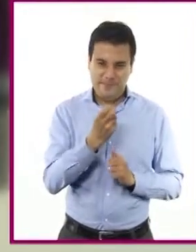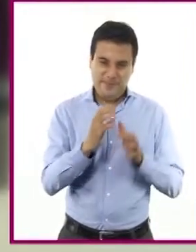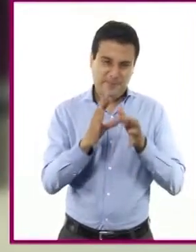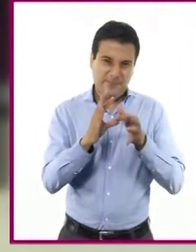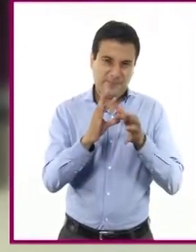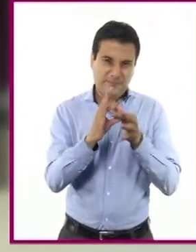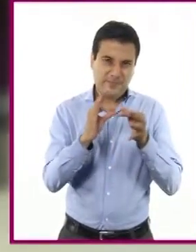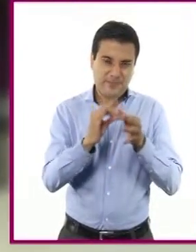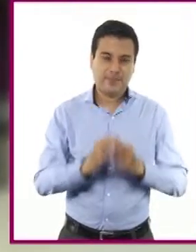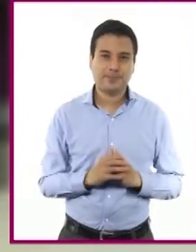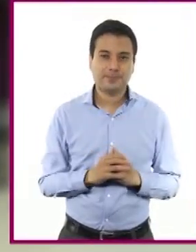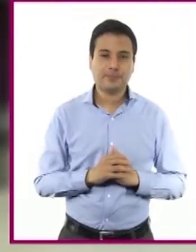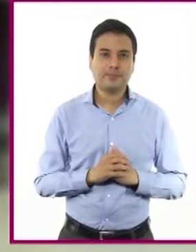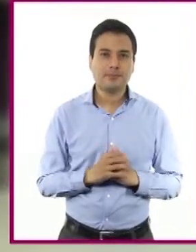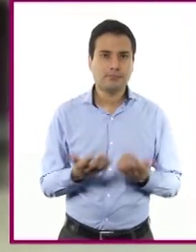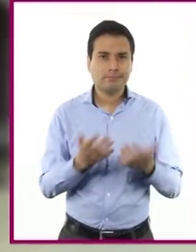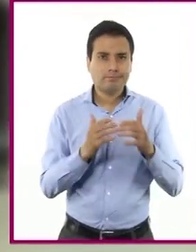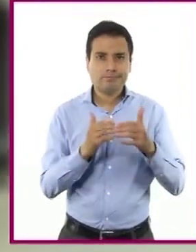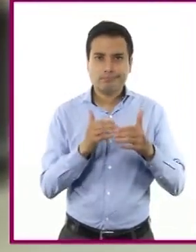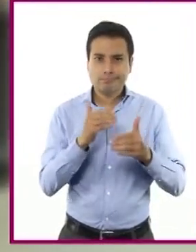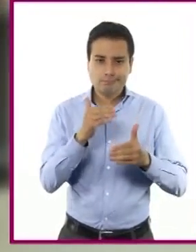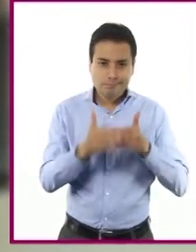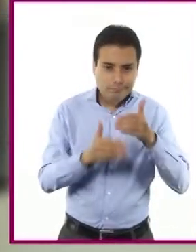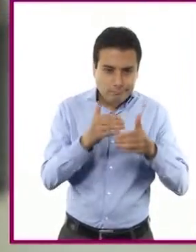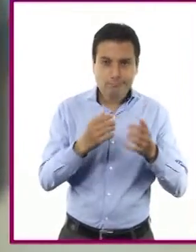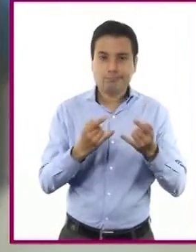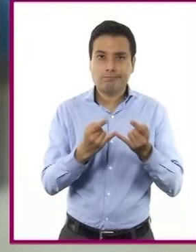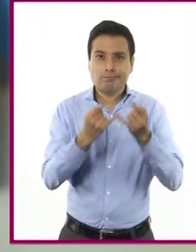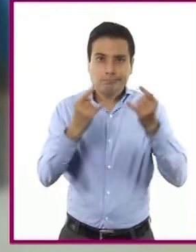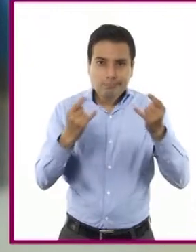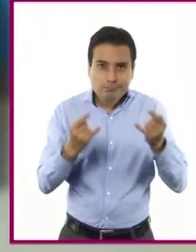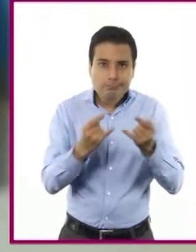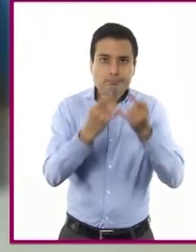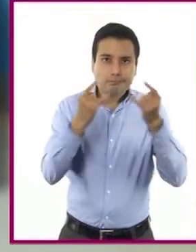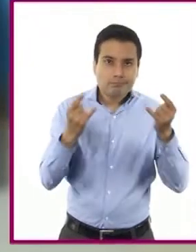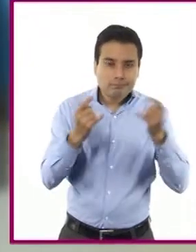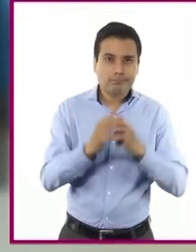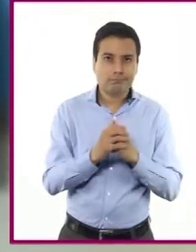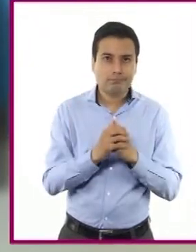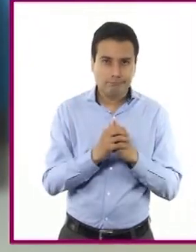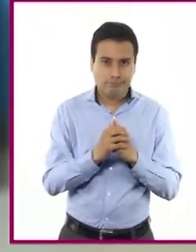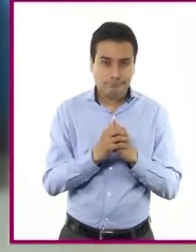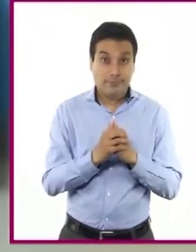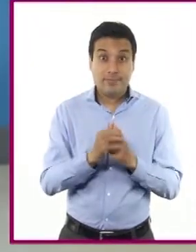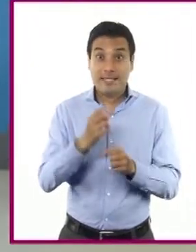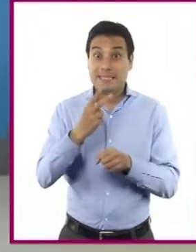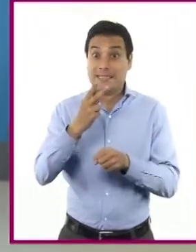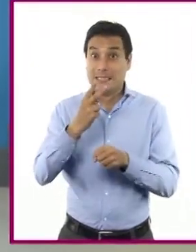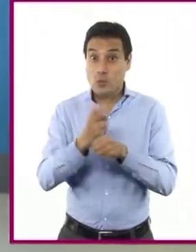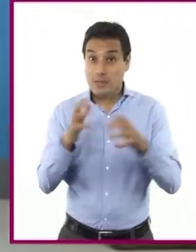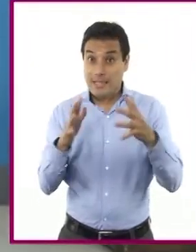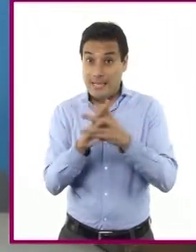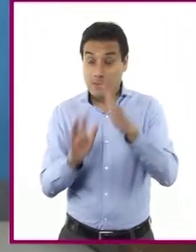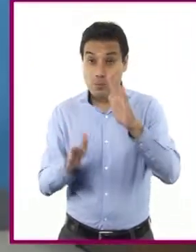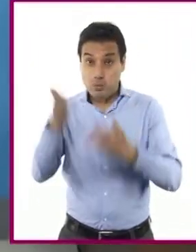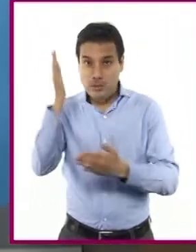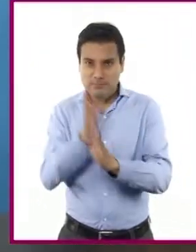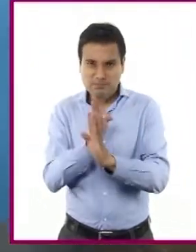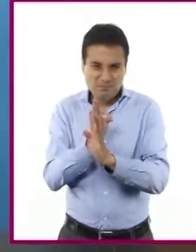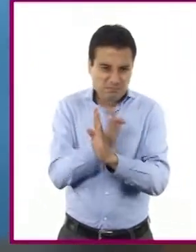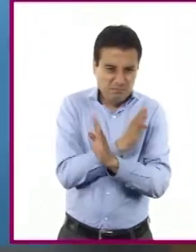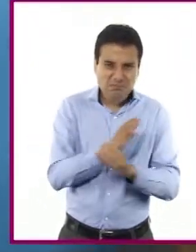es explicar los procesos y acontecimientos históricos, periodo entre guerras y Segunda Guerra Mundial. Antes de